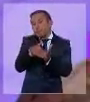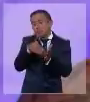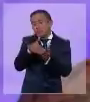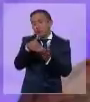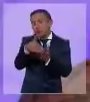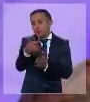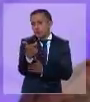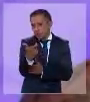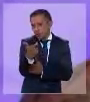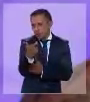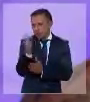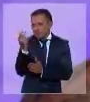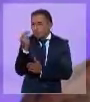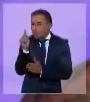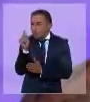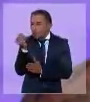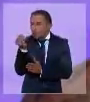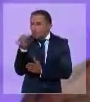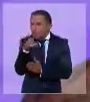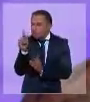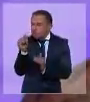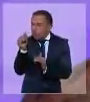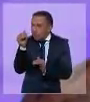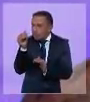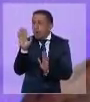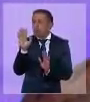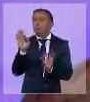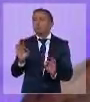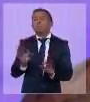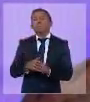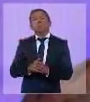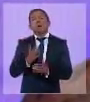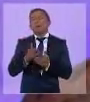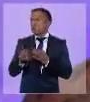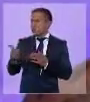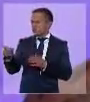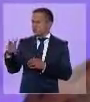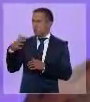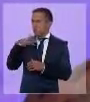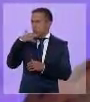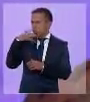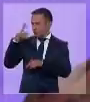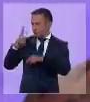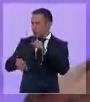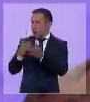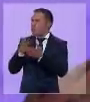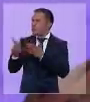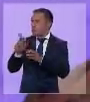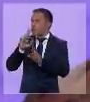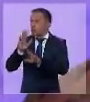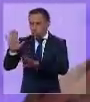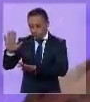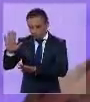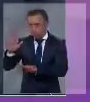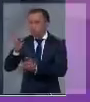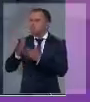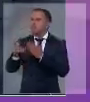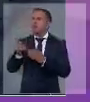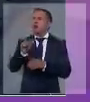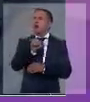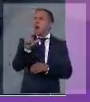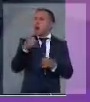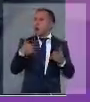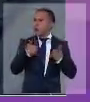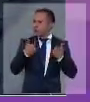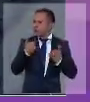Antes de que me conteste que como se va a acabar la corrupción, nada más quiero hacerle algunas cuentas, que son becas para jóvenes,